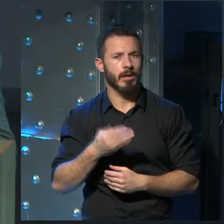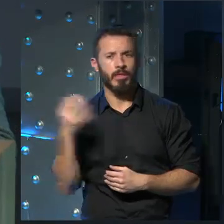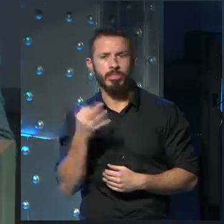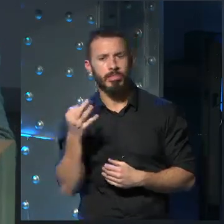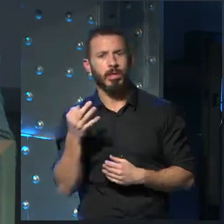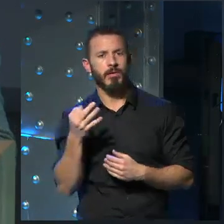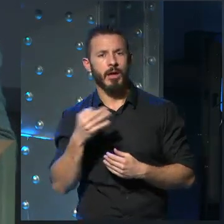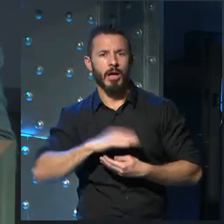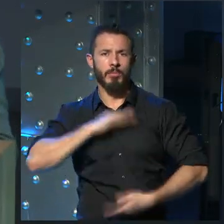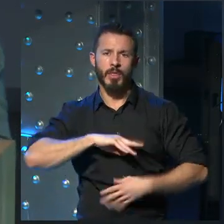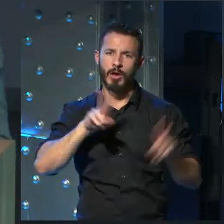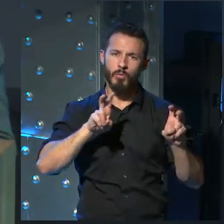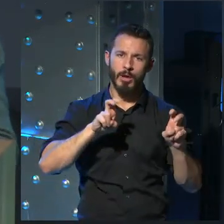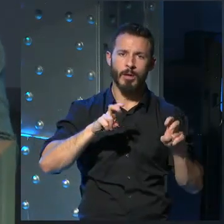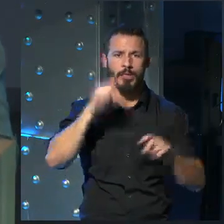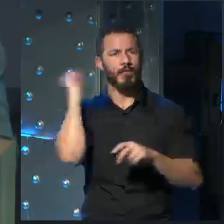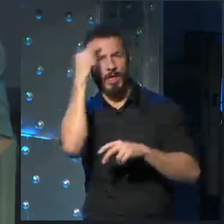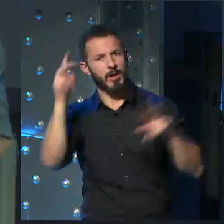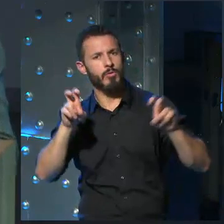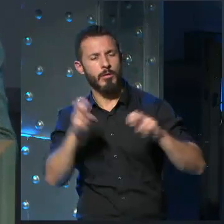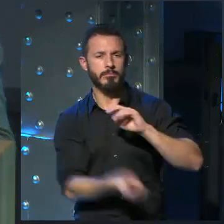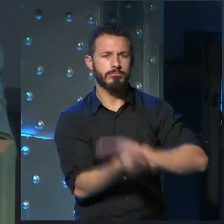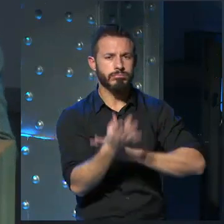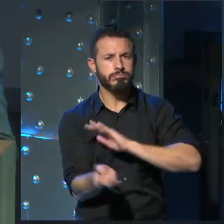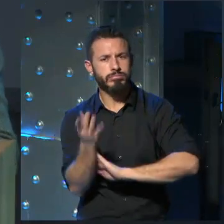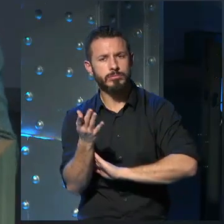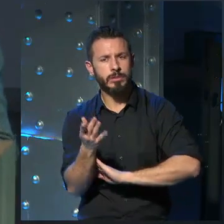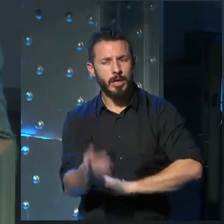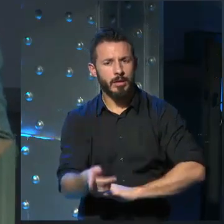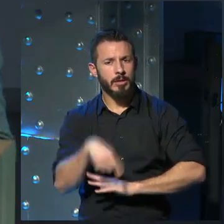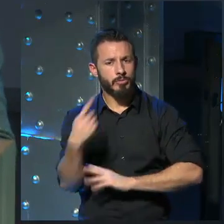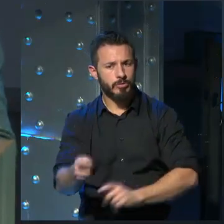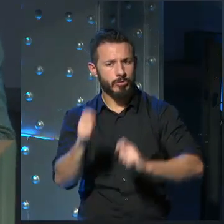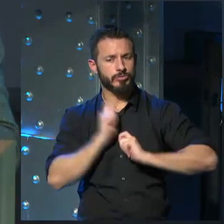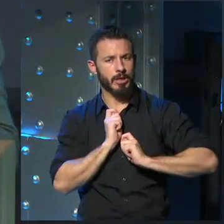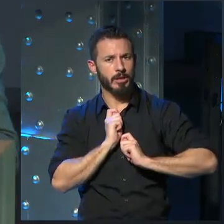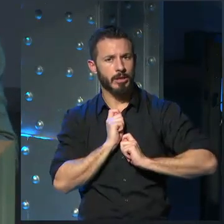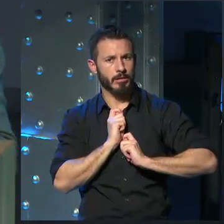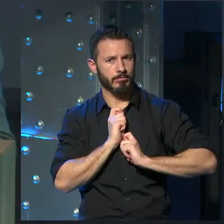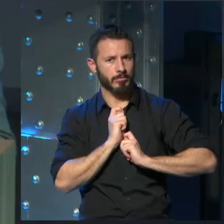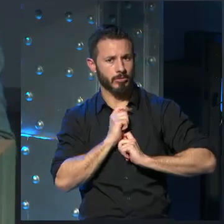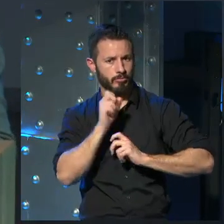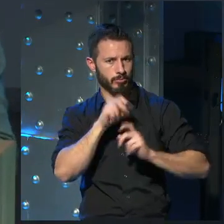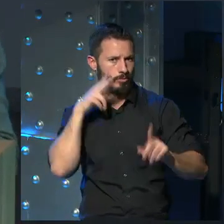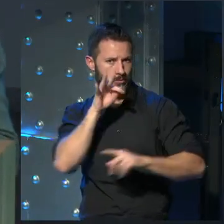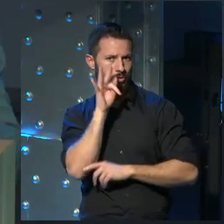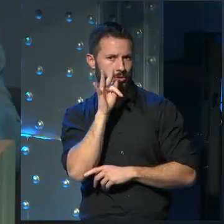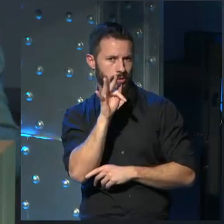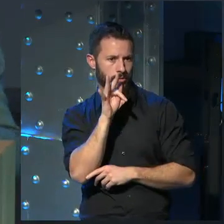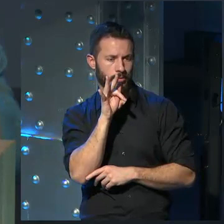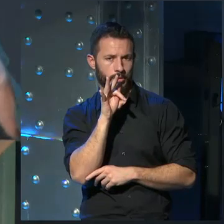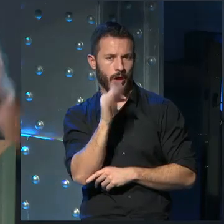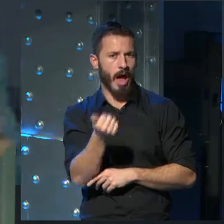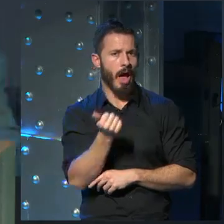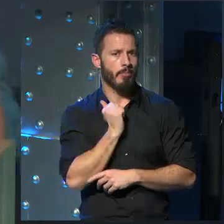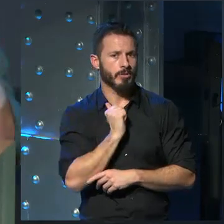esas nuevas capacidades, esas nuevas habilidades que nos permitan, en el lado positivo, que es sin duda el más relevante, aprovechar